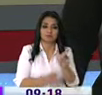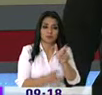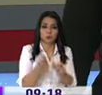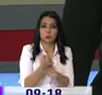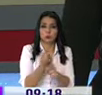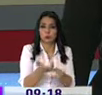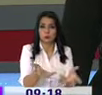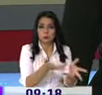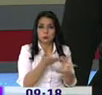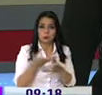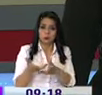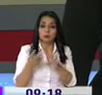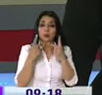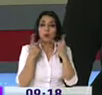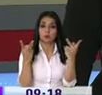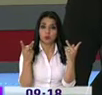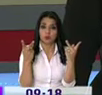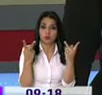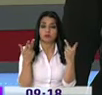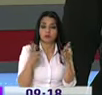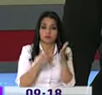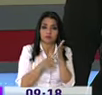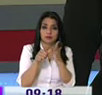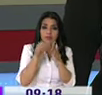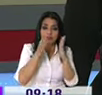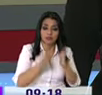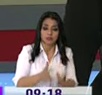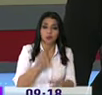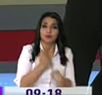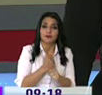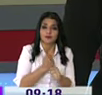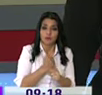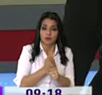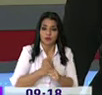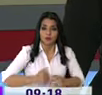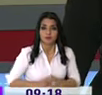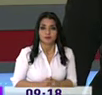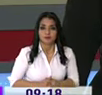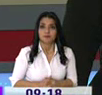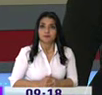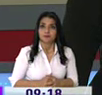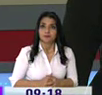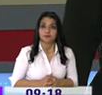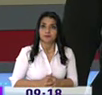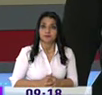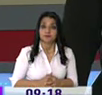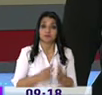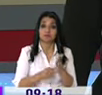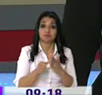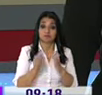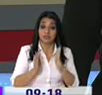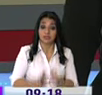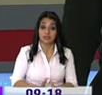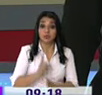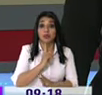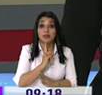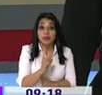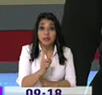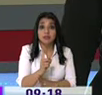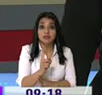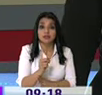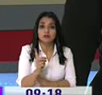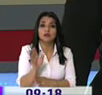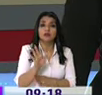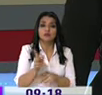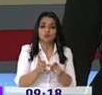vacantes en empresas del sector público, de acuerdo al ministro de Trabajo, Raúl Ledesma. Por otro lado, el secretario de Estado garantizó el